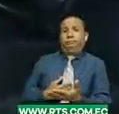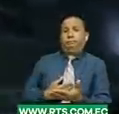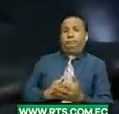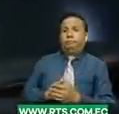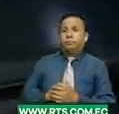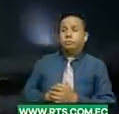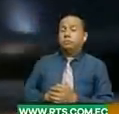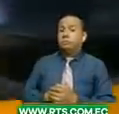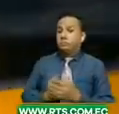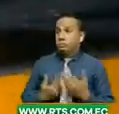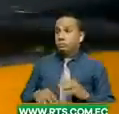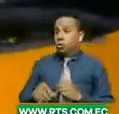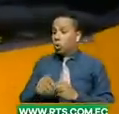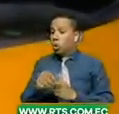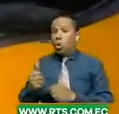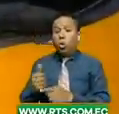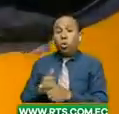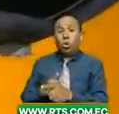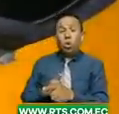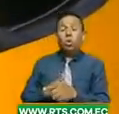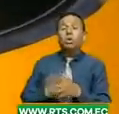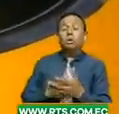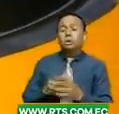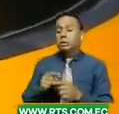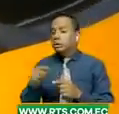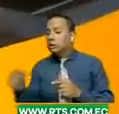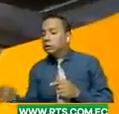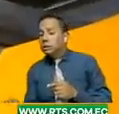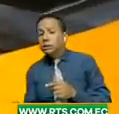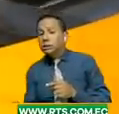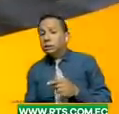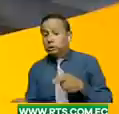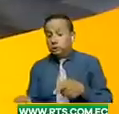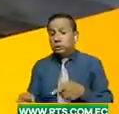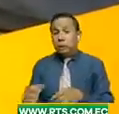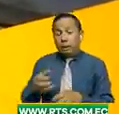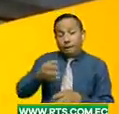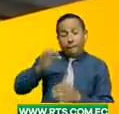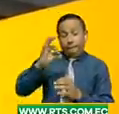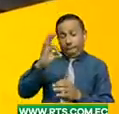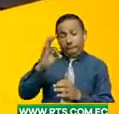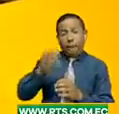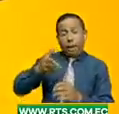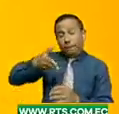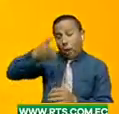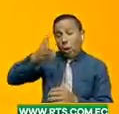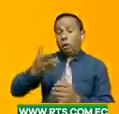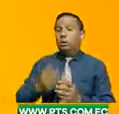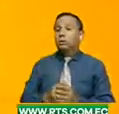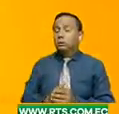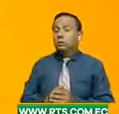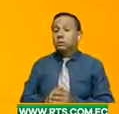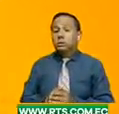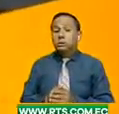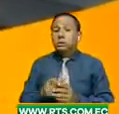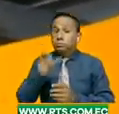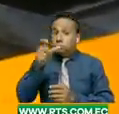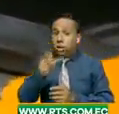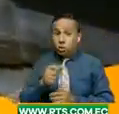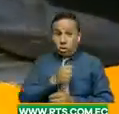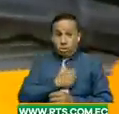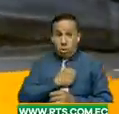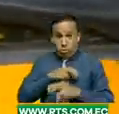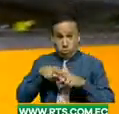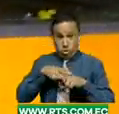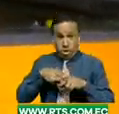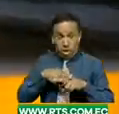Y otro está en la parte inferior, ahí por la pluma, de limpia parabrisas. Hemos conversado con el propietario